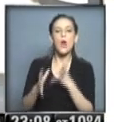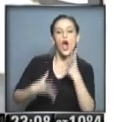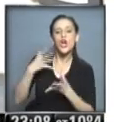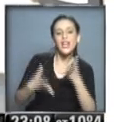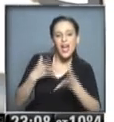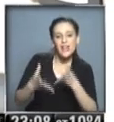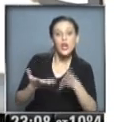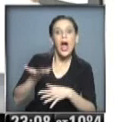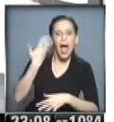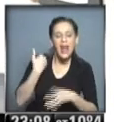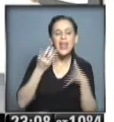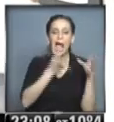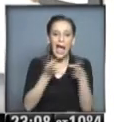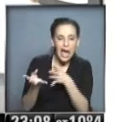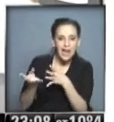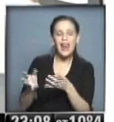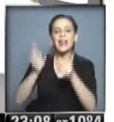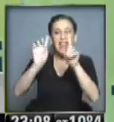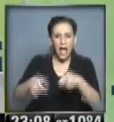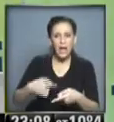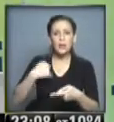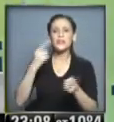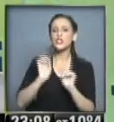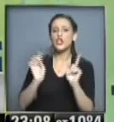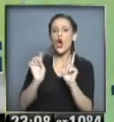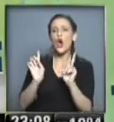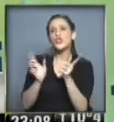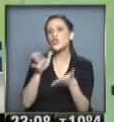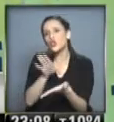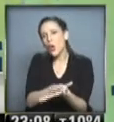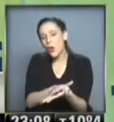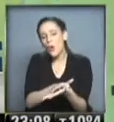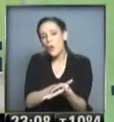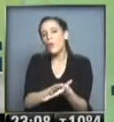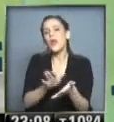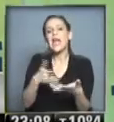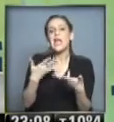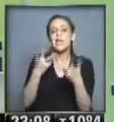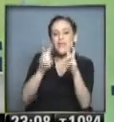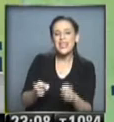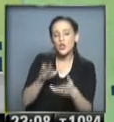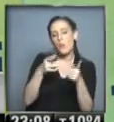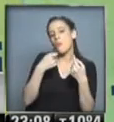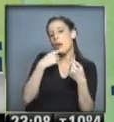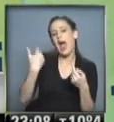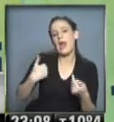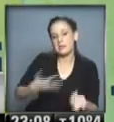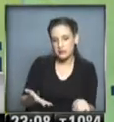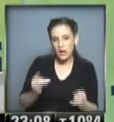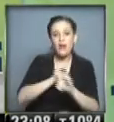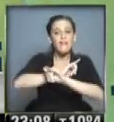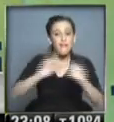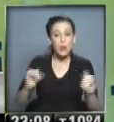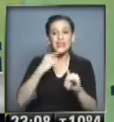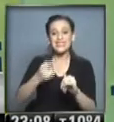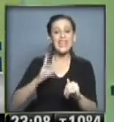guerra civil y el franquismo sino que además obstaculiza las investigaciones abiertas en terceros países como argentina en el informe se afirma que